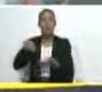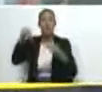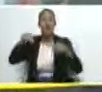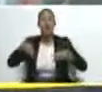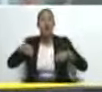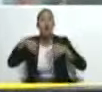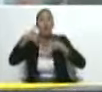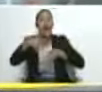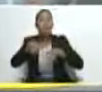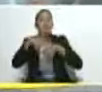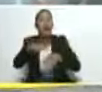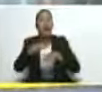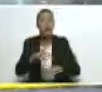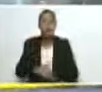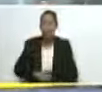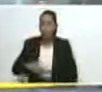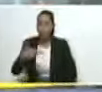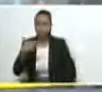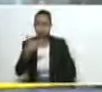marcha.